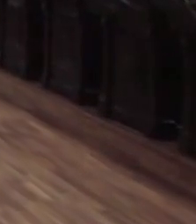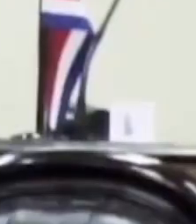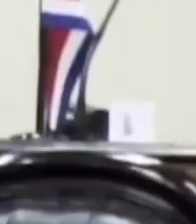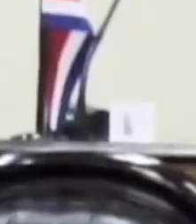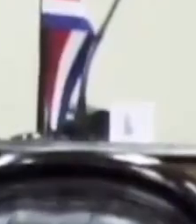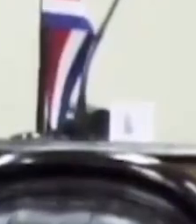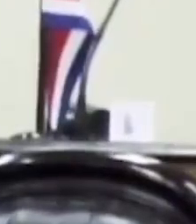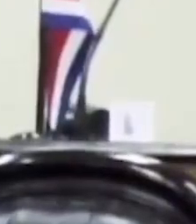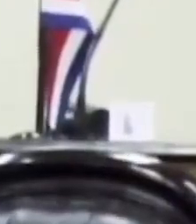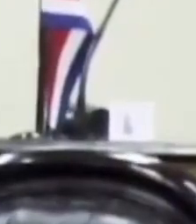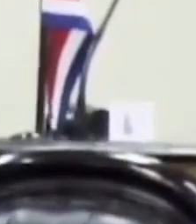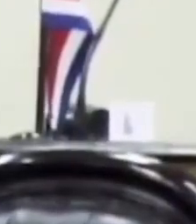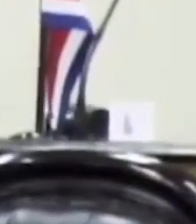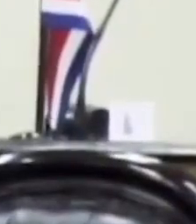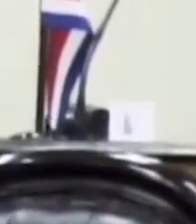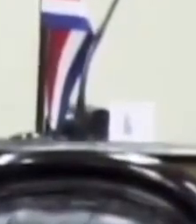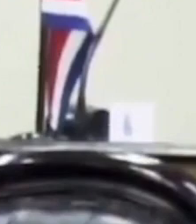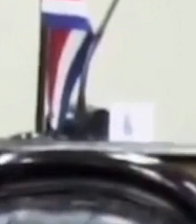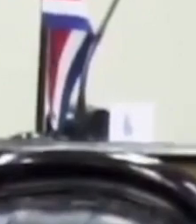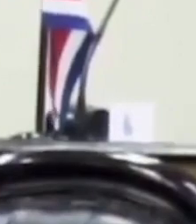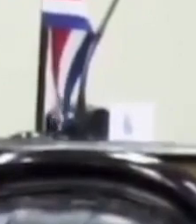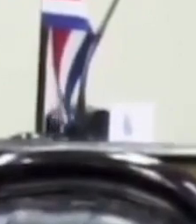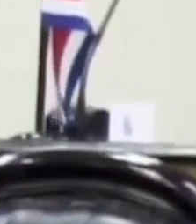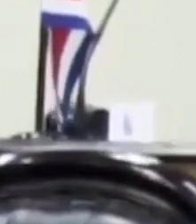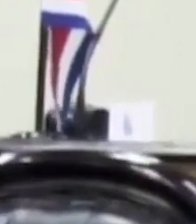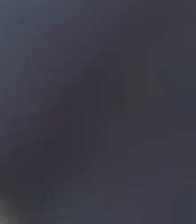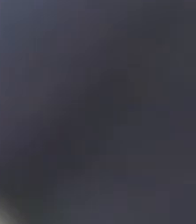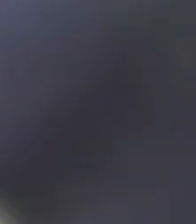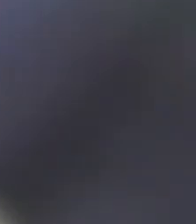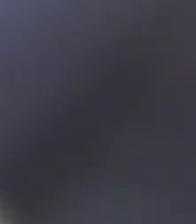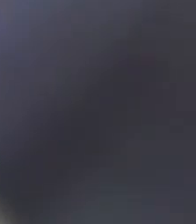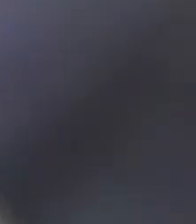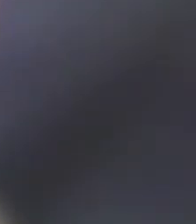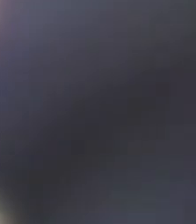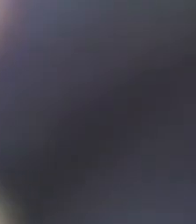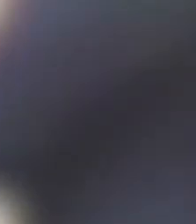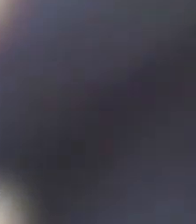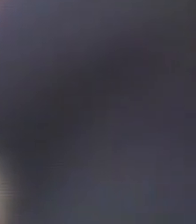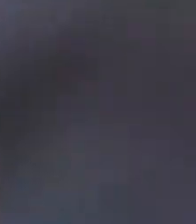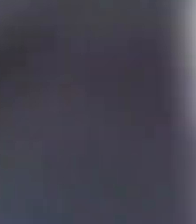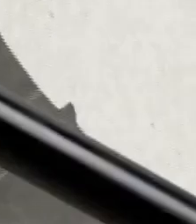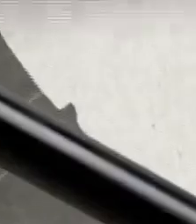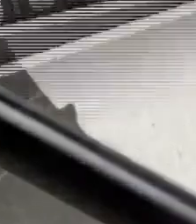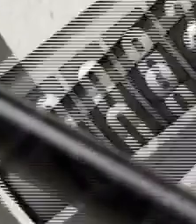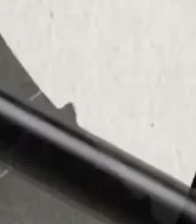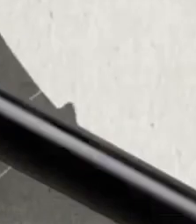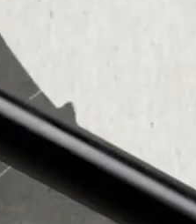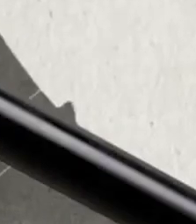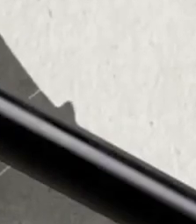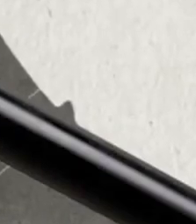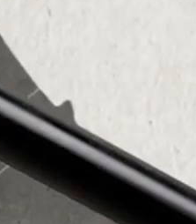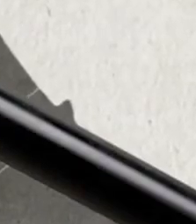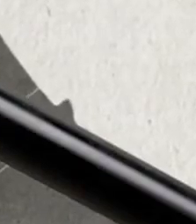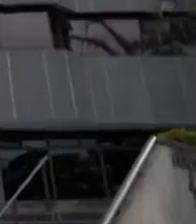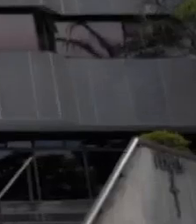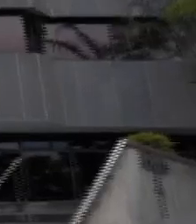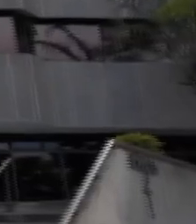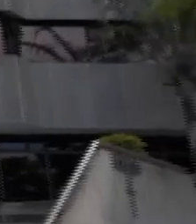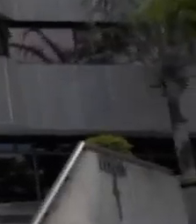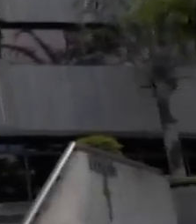¡No tengo dinero ni nada que dar! ¡Venga, cálleme usted! ¡Venga, cálleme usted! A la primera institución